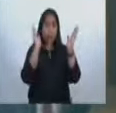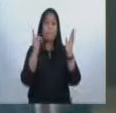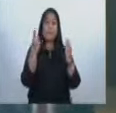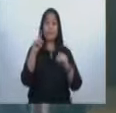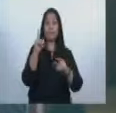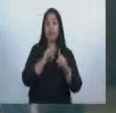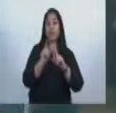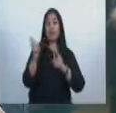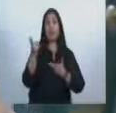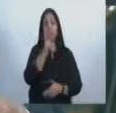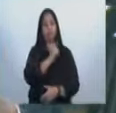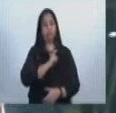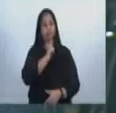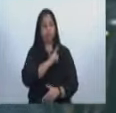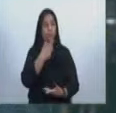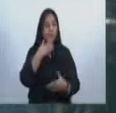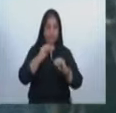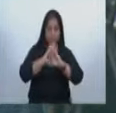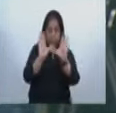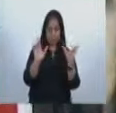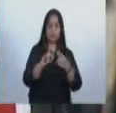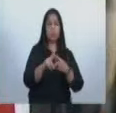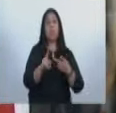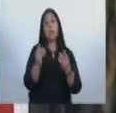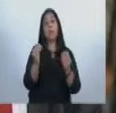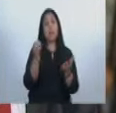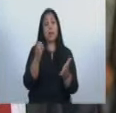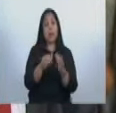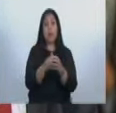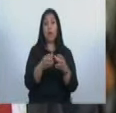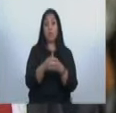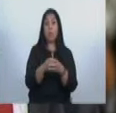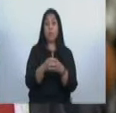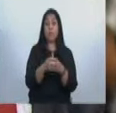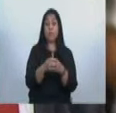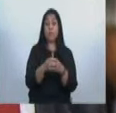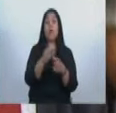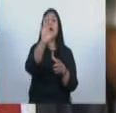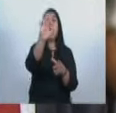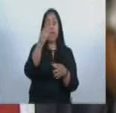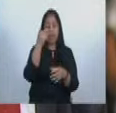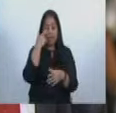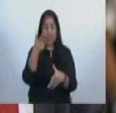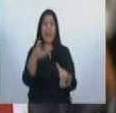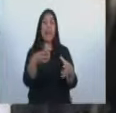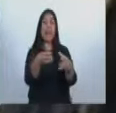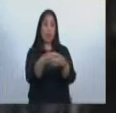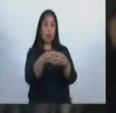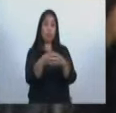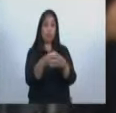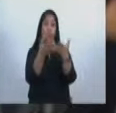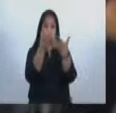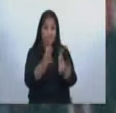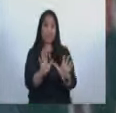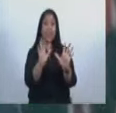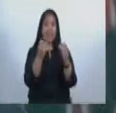la conducta transparente la comisión a Ah la comisión ha colocado